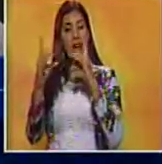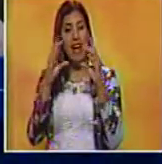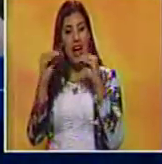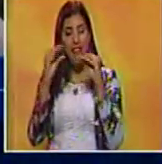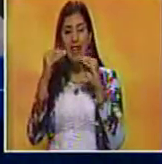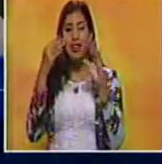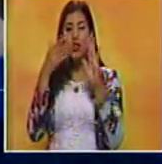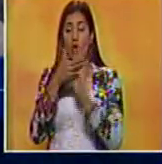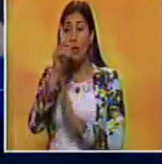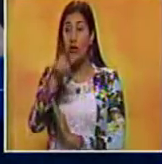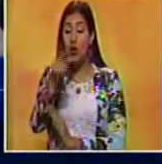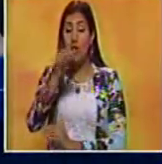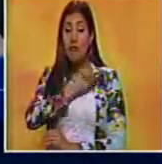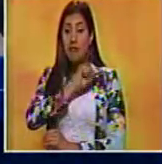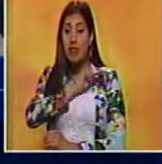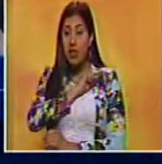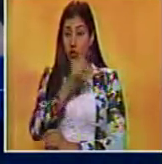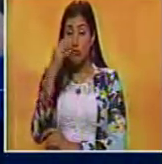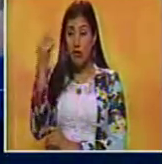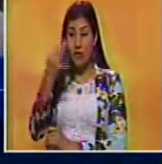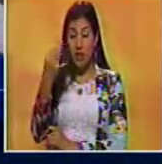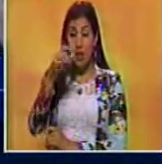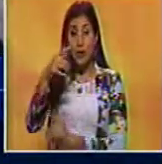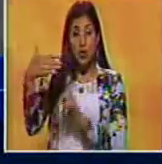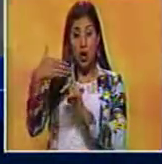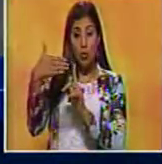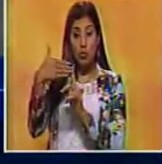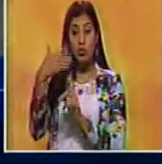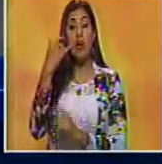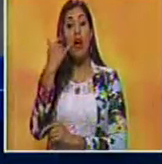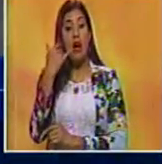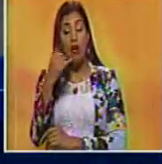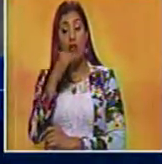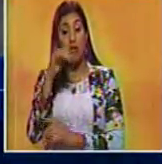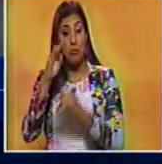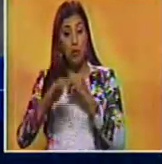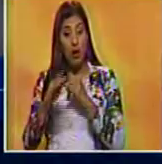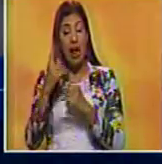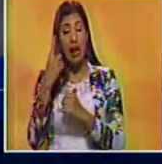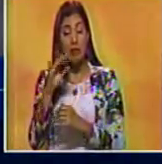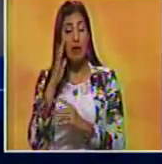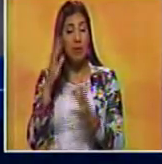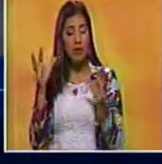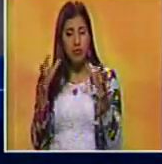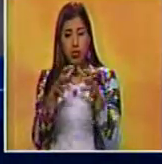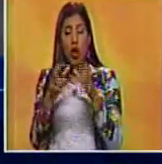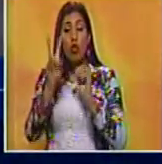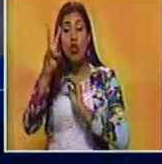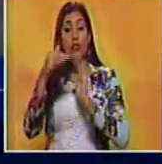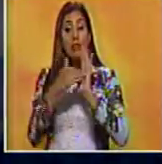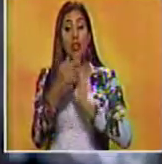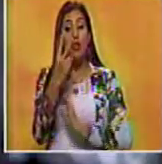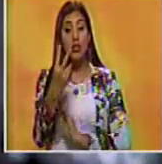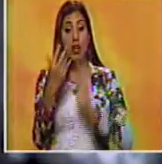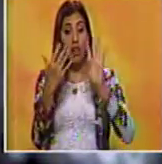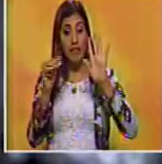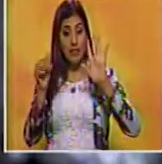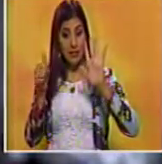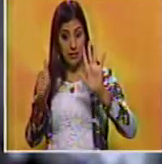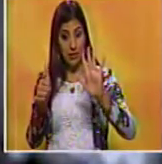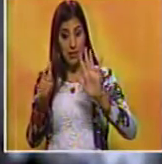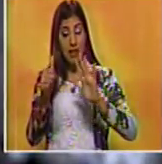para determinar si existe miedo creíble de persecución. Según el último informe, han sido reunificadas